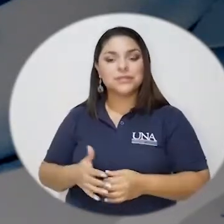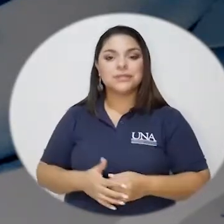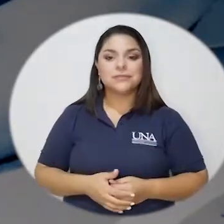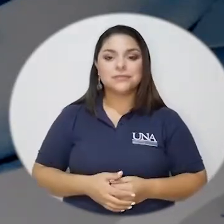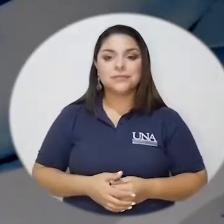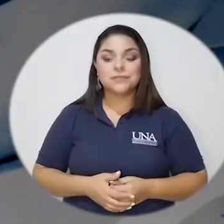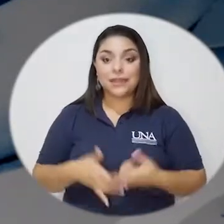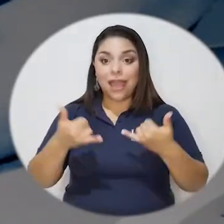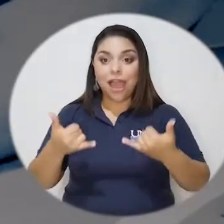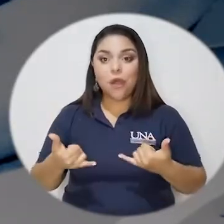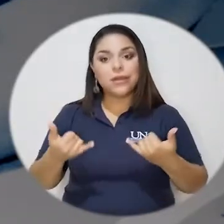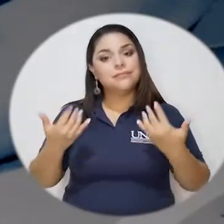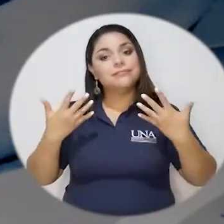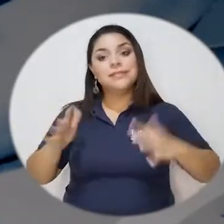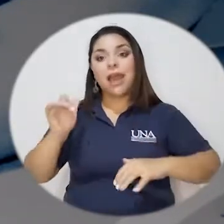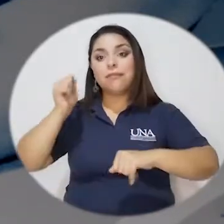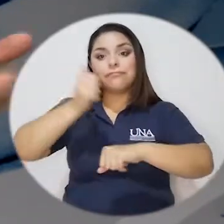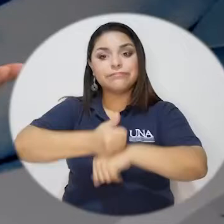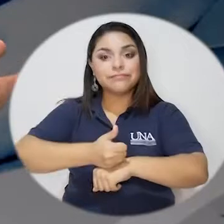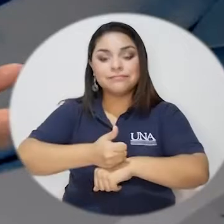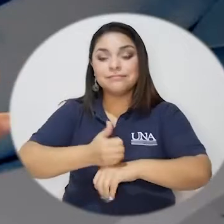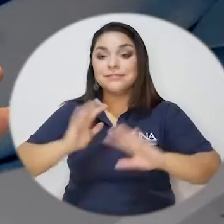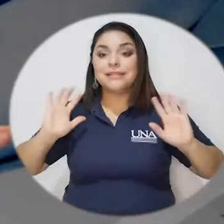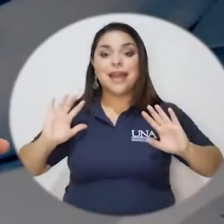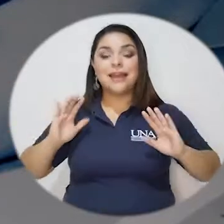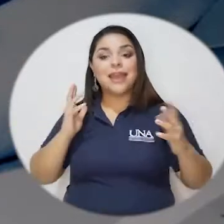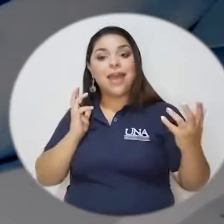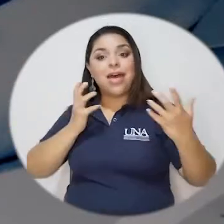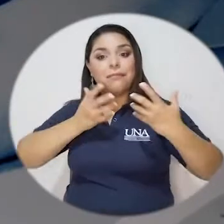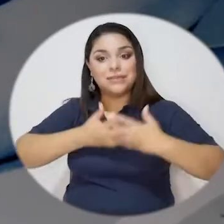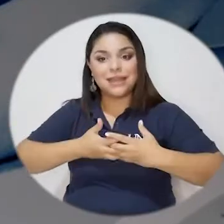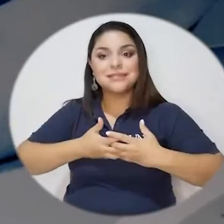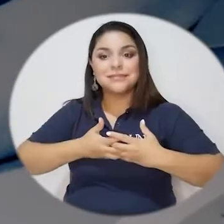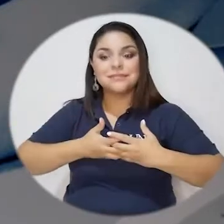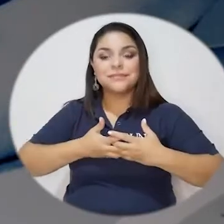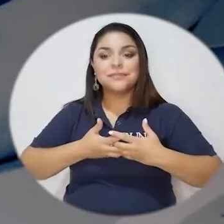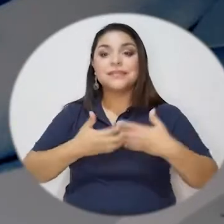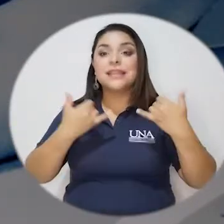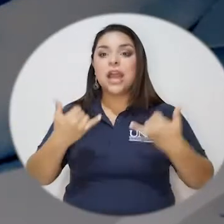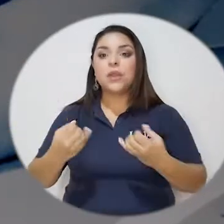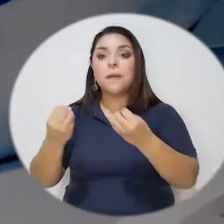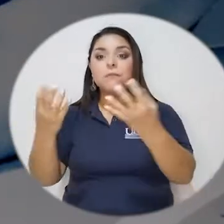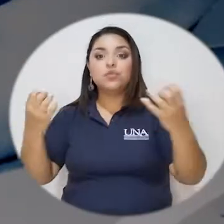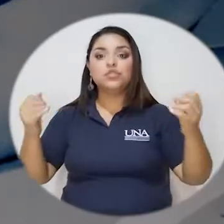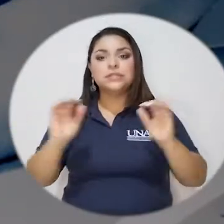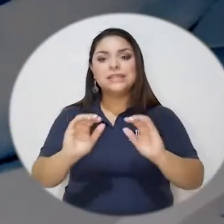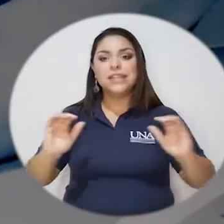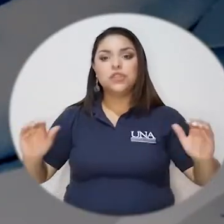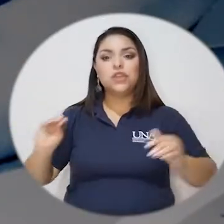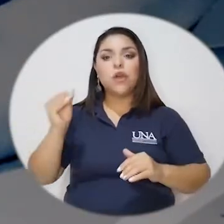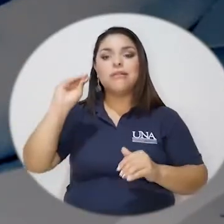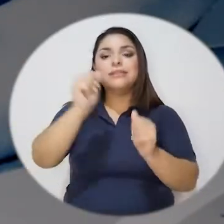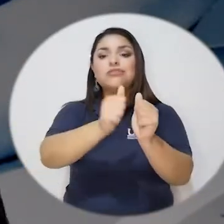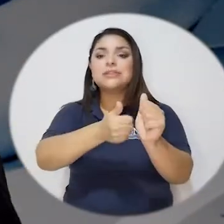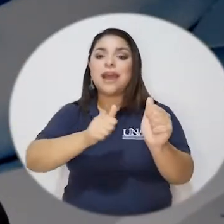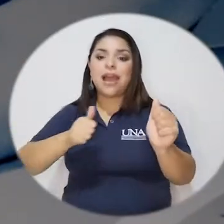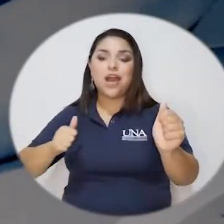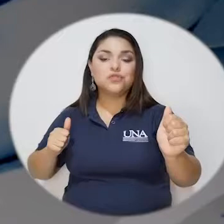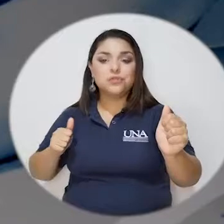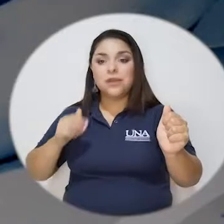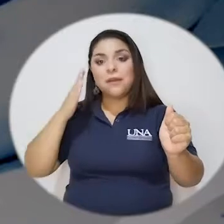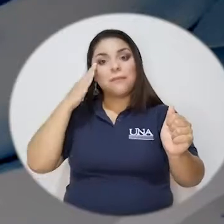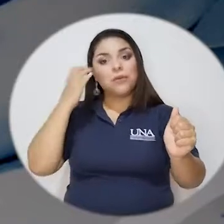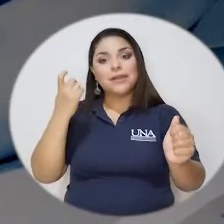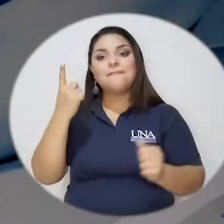profesores, ¿verdad? Entonces, ahora ya está, y ni modo, tuvimos que adaptarnos. Y más bien, entonces, quedaron rezagados un montón de niños y